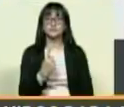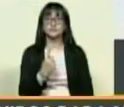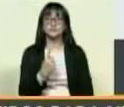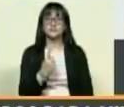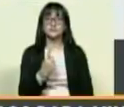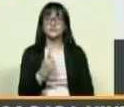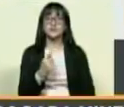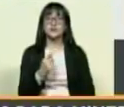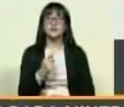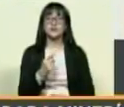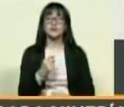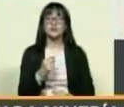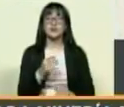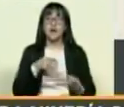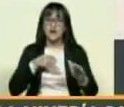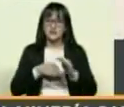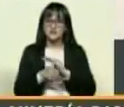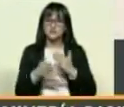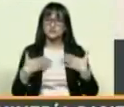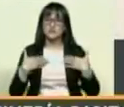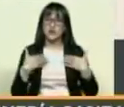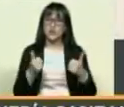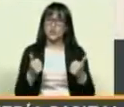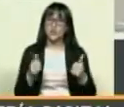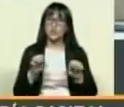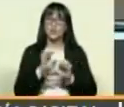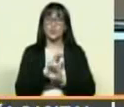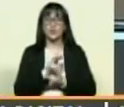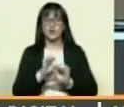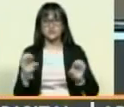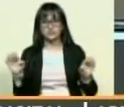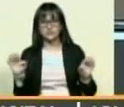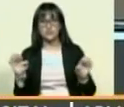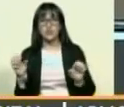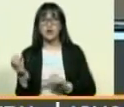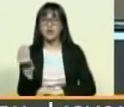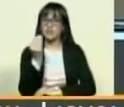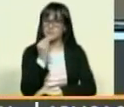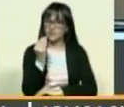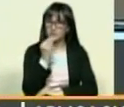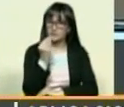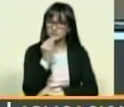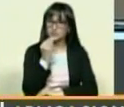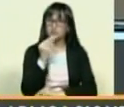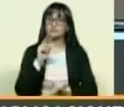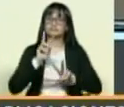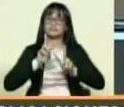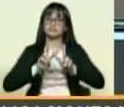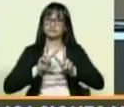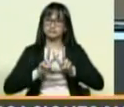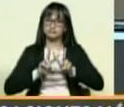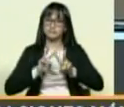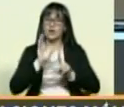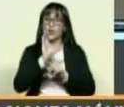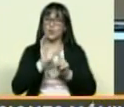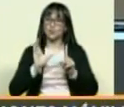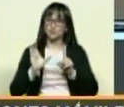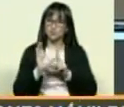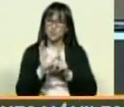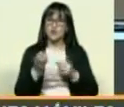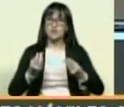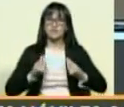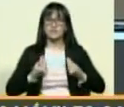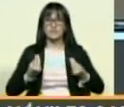de accesos a la salud, a la educación, a la alimentación, a la vivienda, a la cultura, a la vida